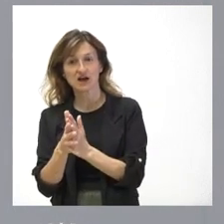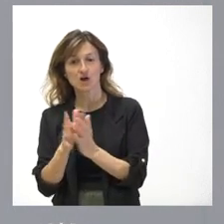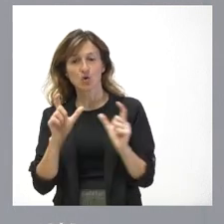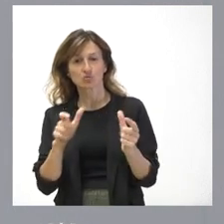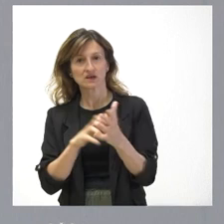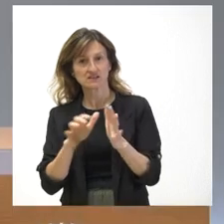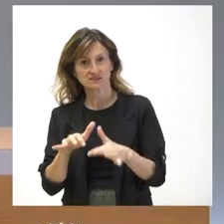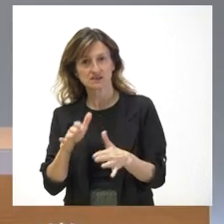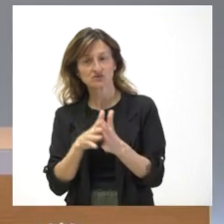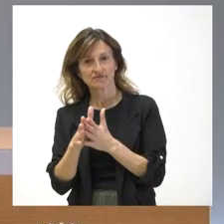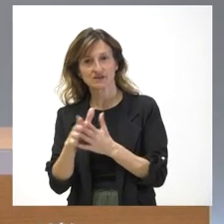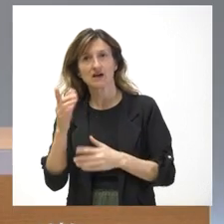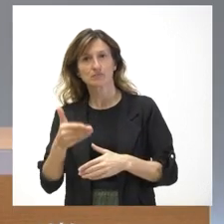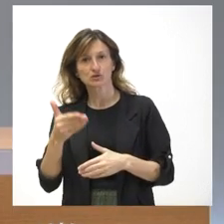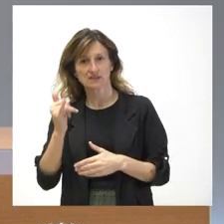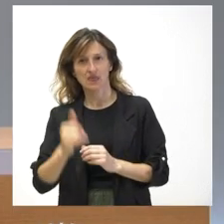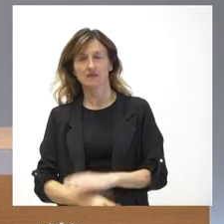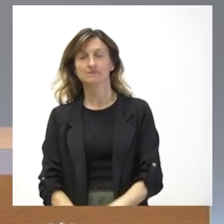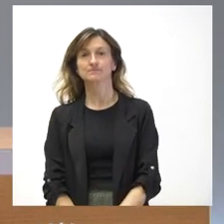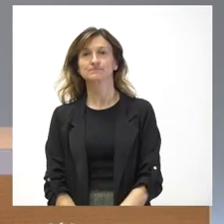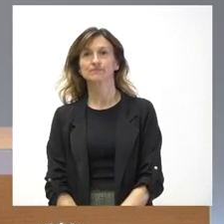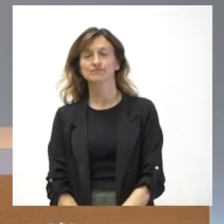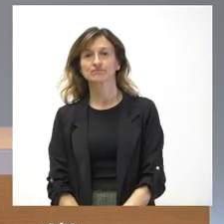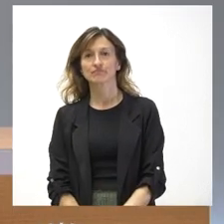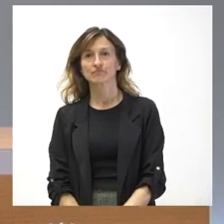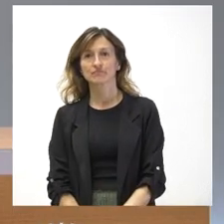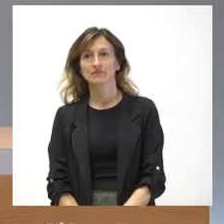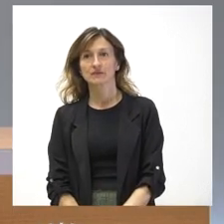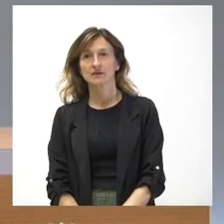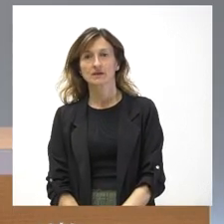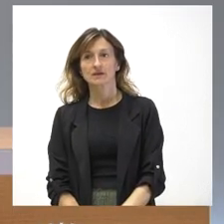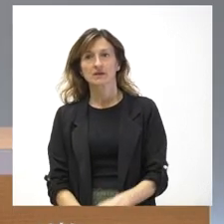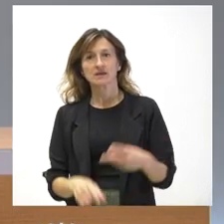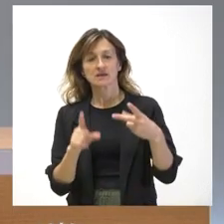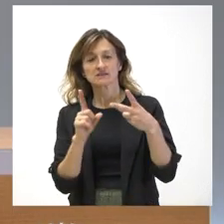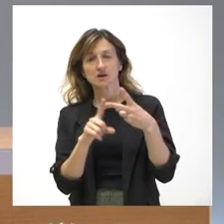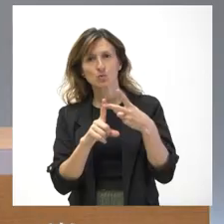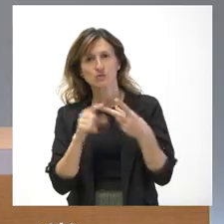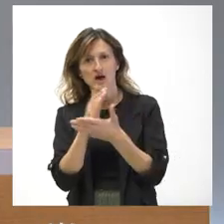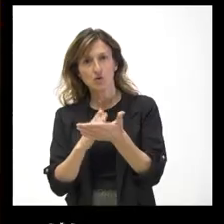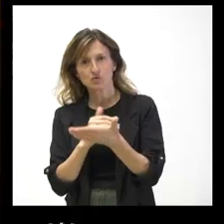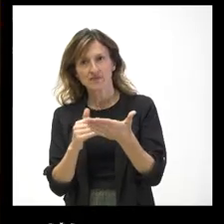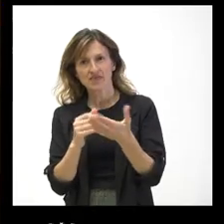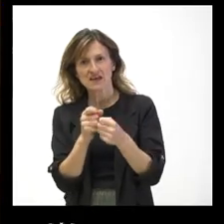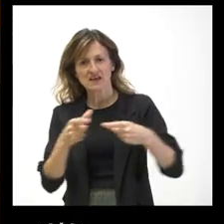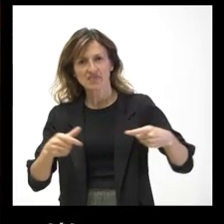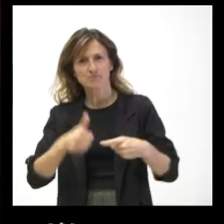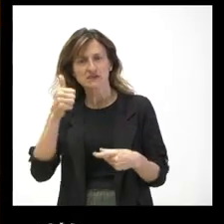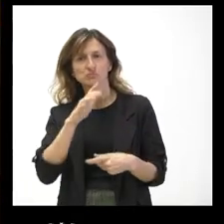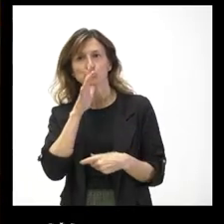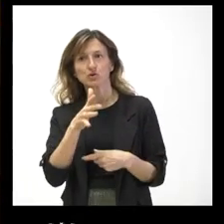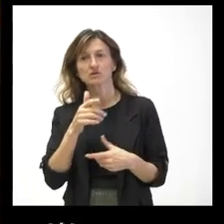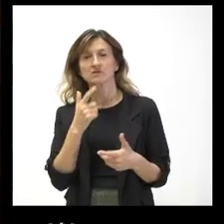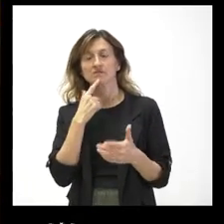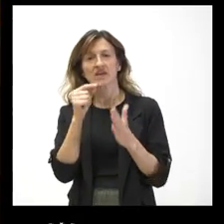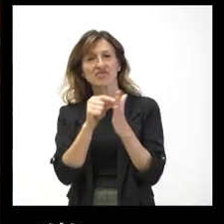Castilla León y a qué achaca que sea la segunda comunidad que más ha crecido se supone que el resto de los indicadores van bien no sé